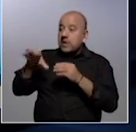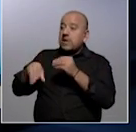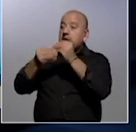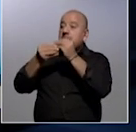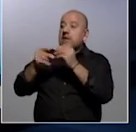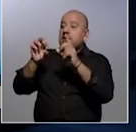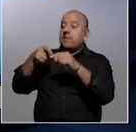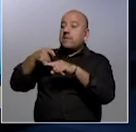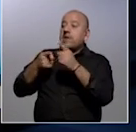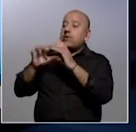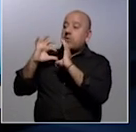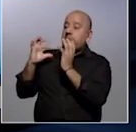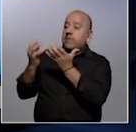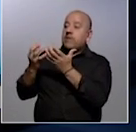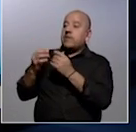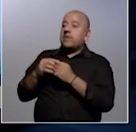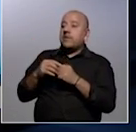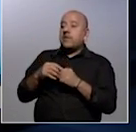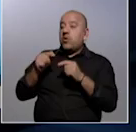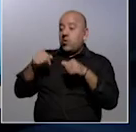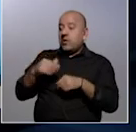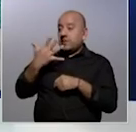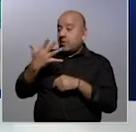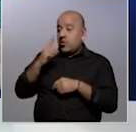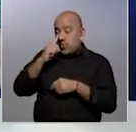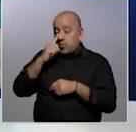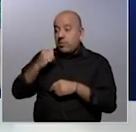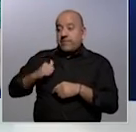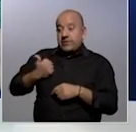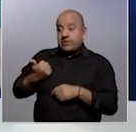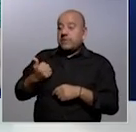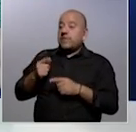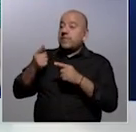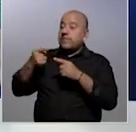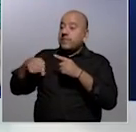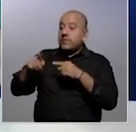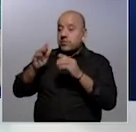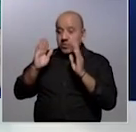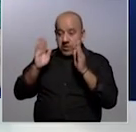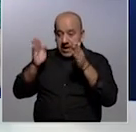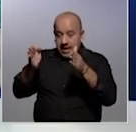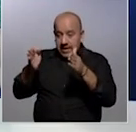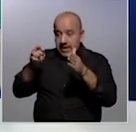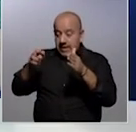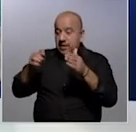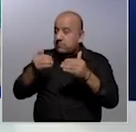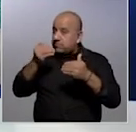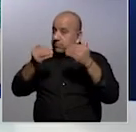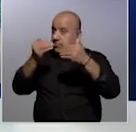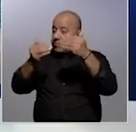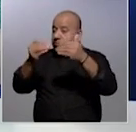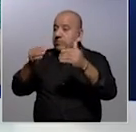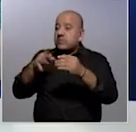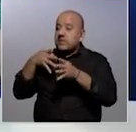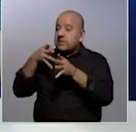más día de celebración de conmemoración como es hoy pero en ese universo estamos yendo hacia un montón de desafíos